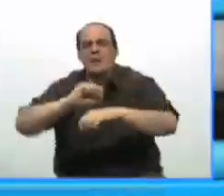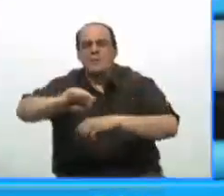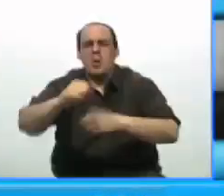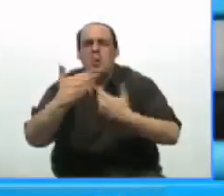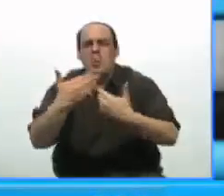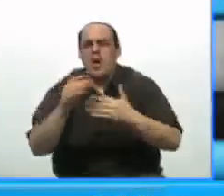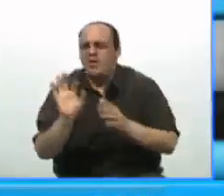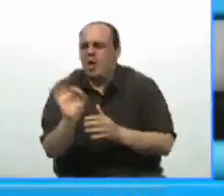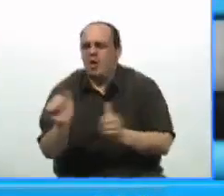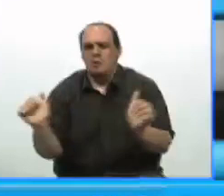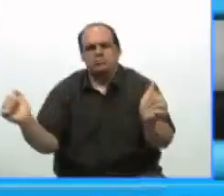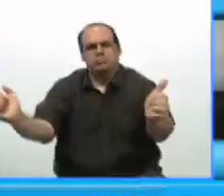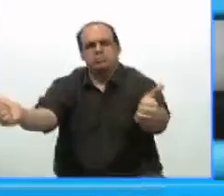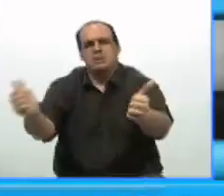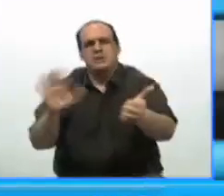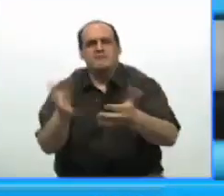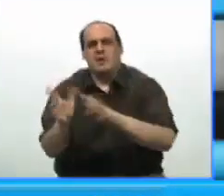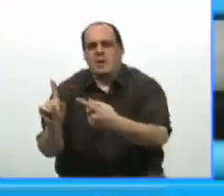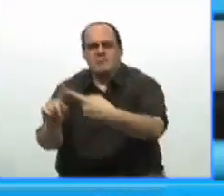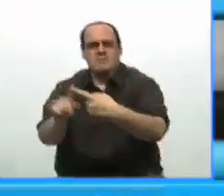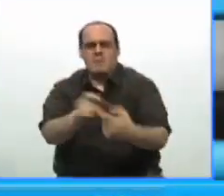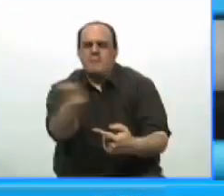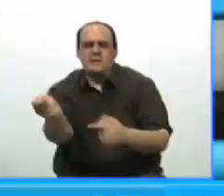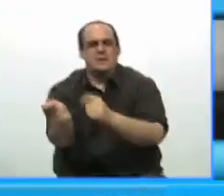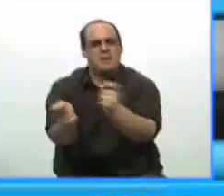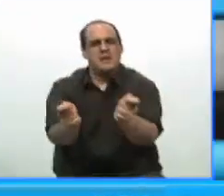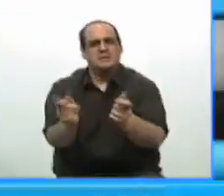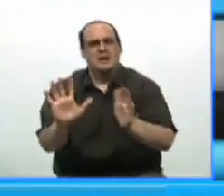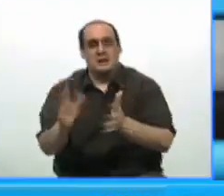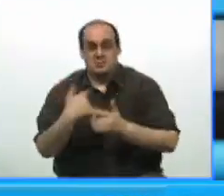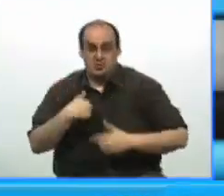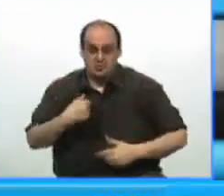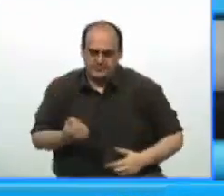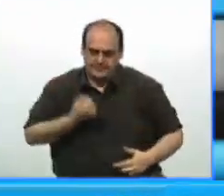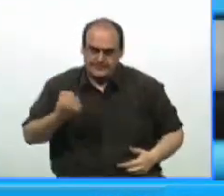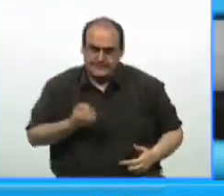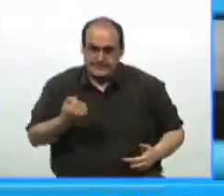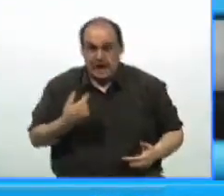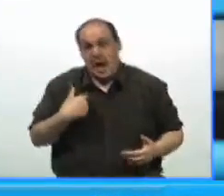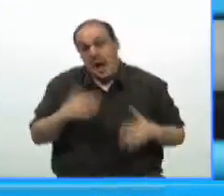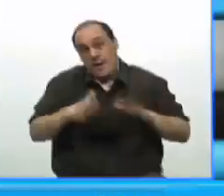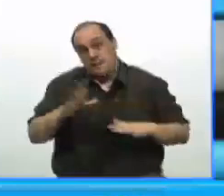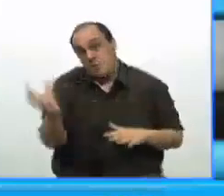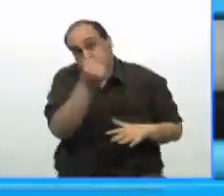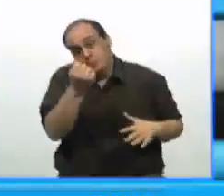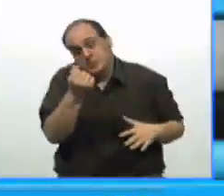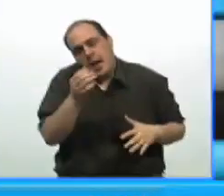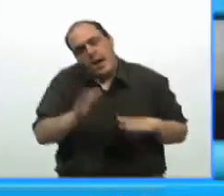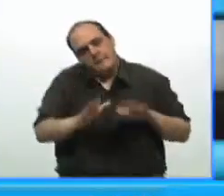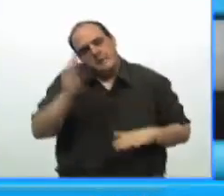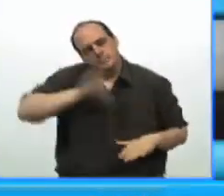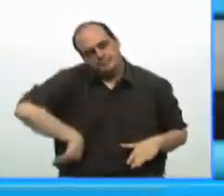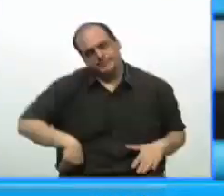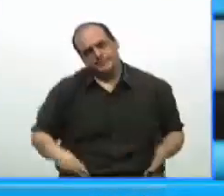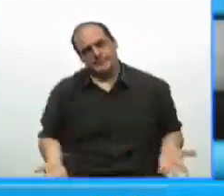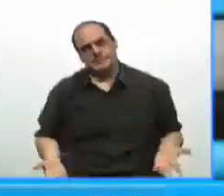llegar por los costados, que se pueda asociar el juego por cualquier sector. Por supuesto que lo intentamos, muchas veces lo logramos y muchas veces no. Pero dejamos de lado,